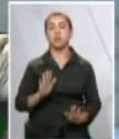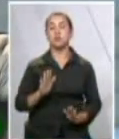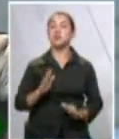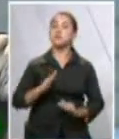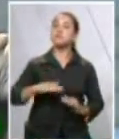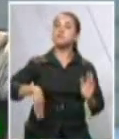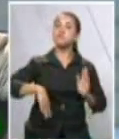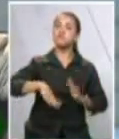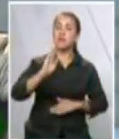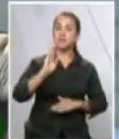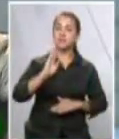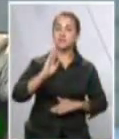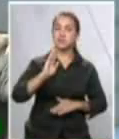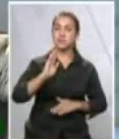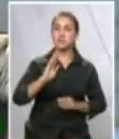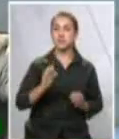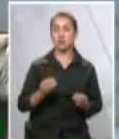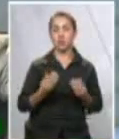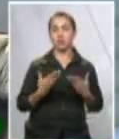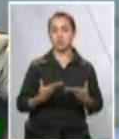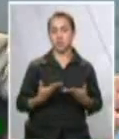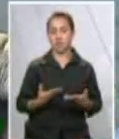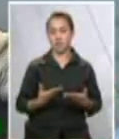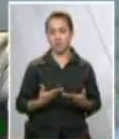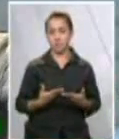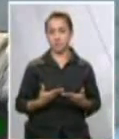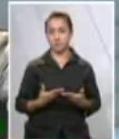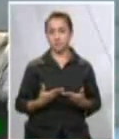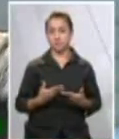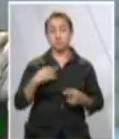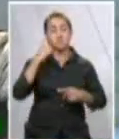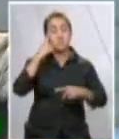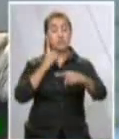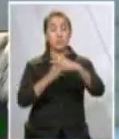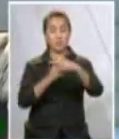que... O sea, soy optimista.